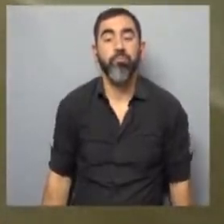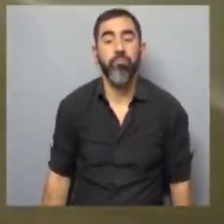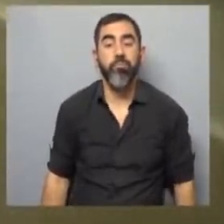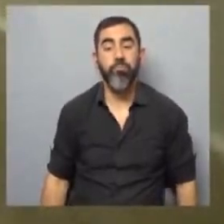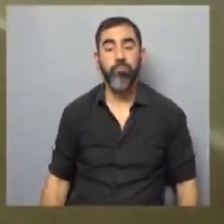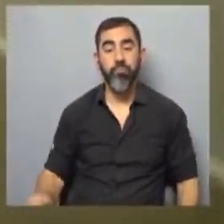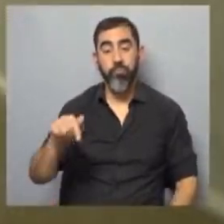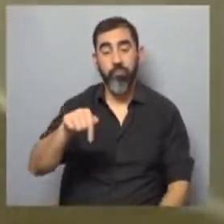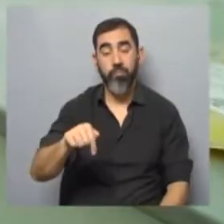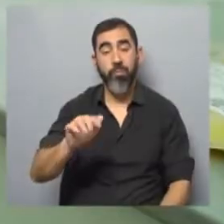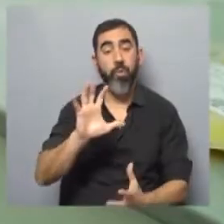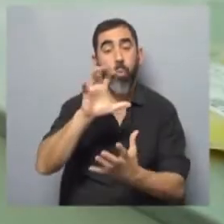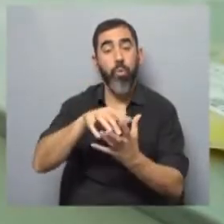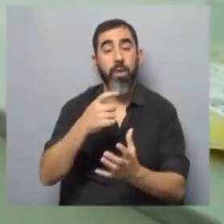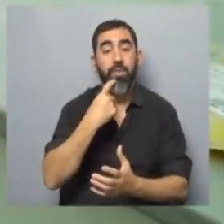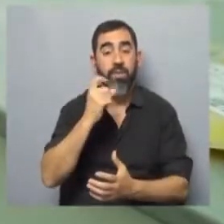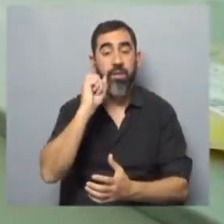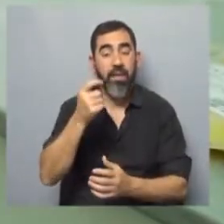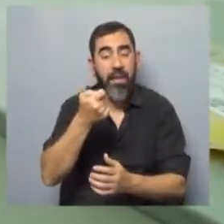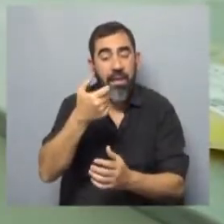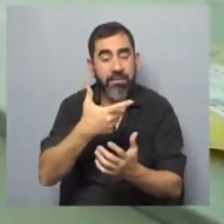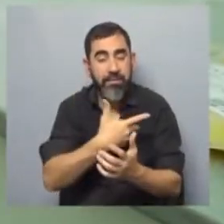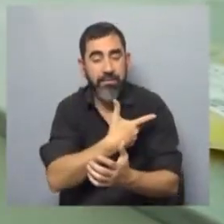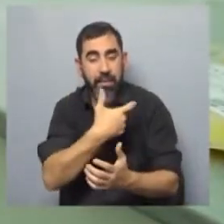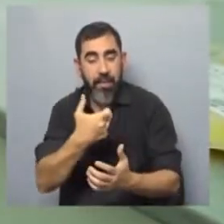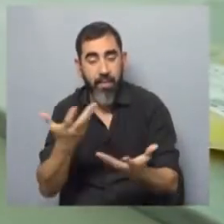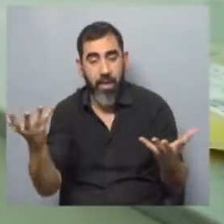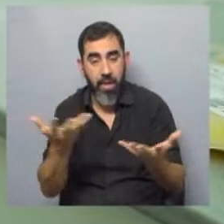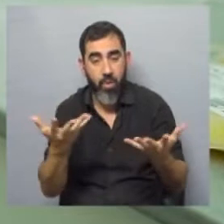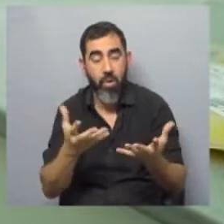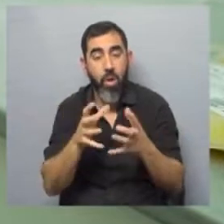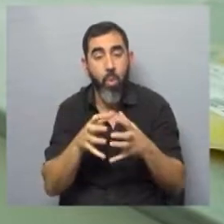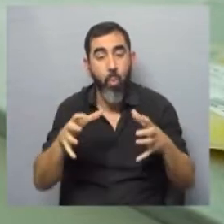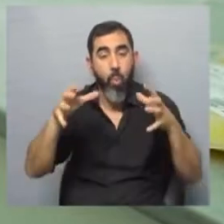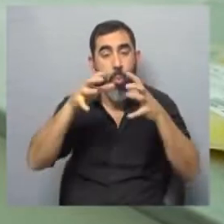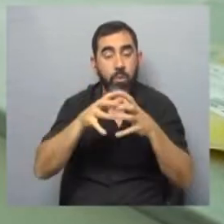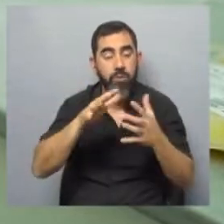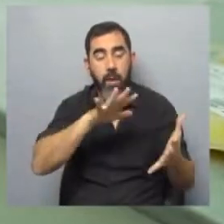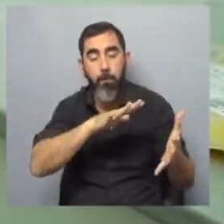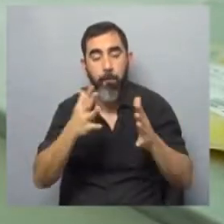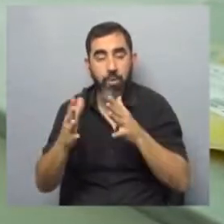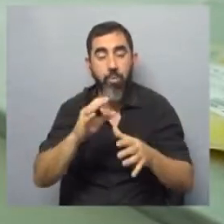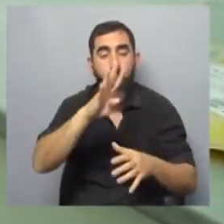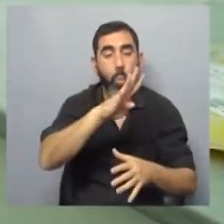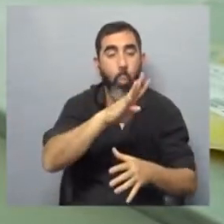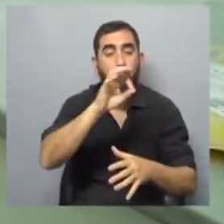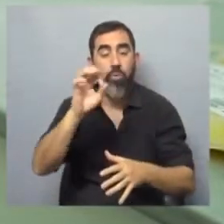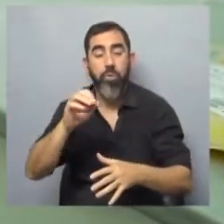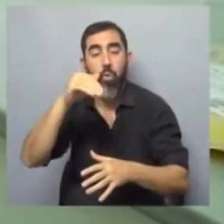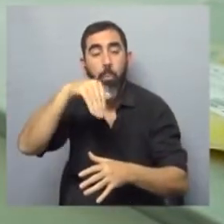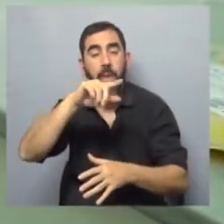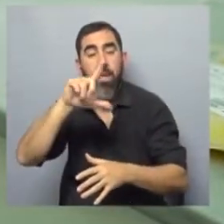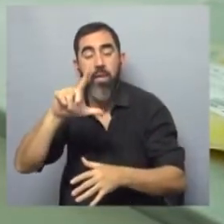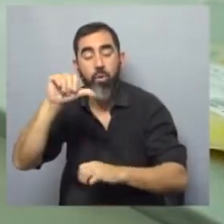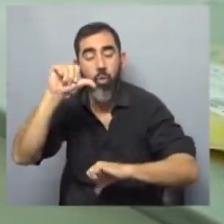Bueno, esta es una unidad de sangre recién extraída. Como ustedes verán, es una bolsita que contiene aproximadamente 400 mililitros de